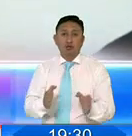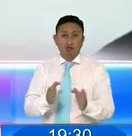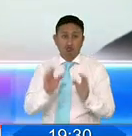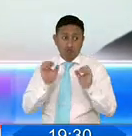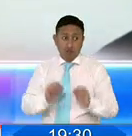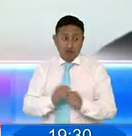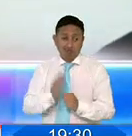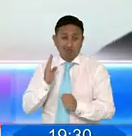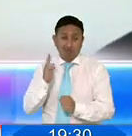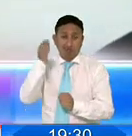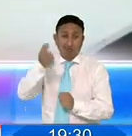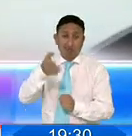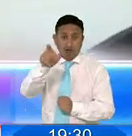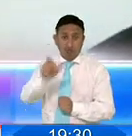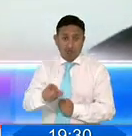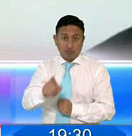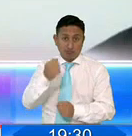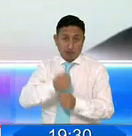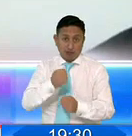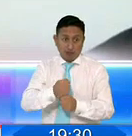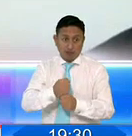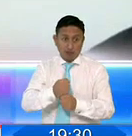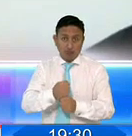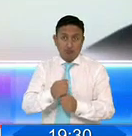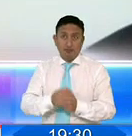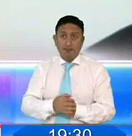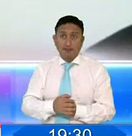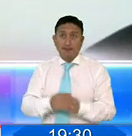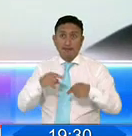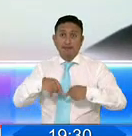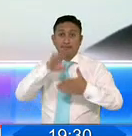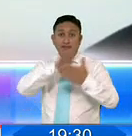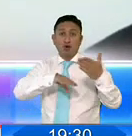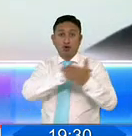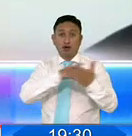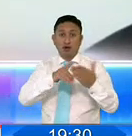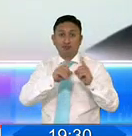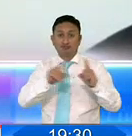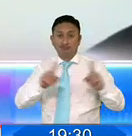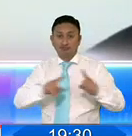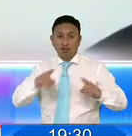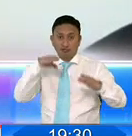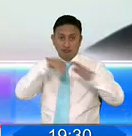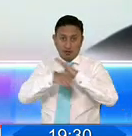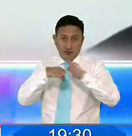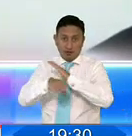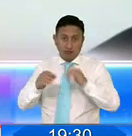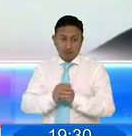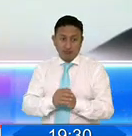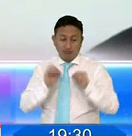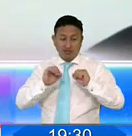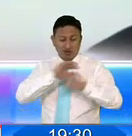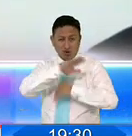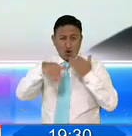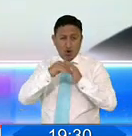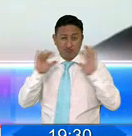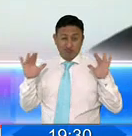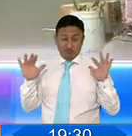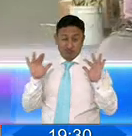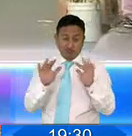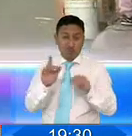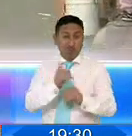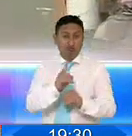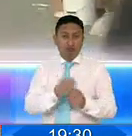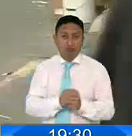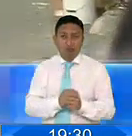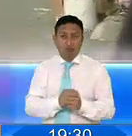pueden asistir presencialmente? Estamos trabajando en horarios diferenciados de ingresos para que no se den las horas pico.